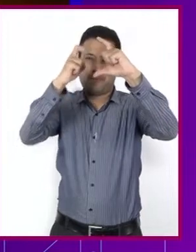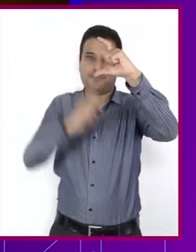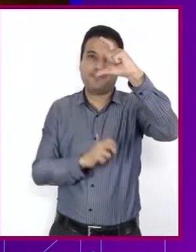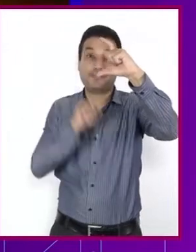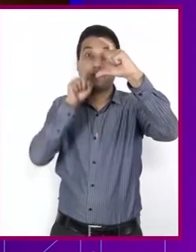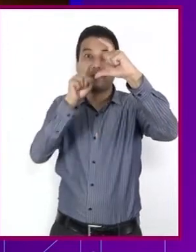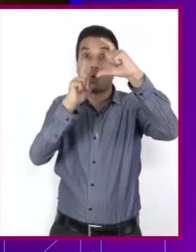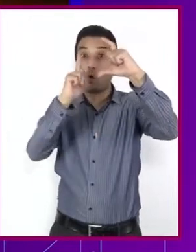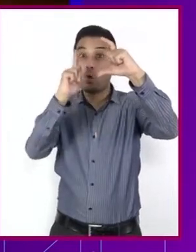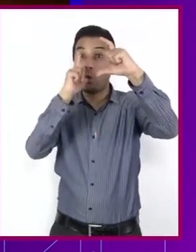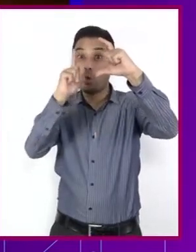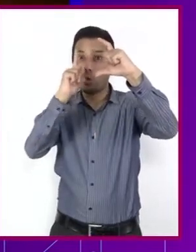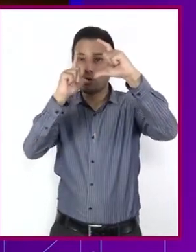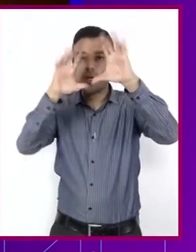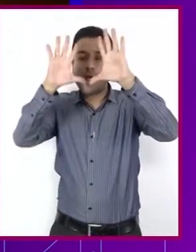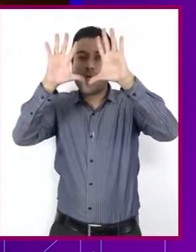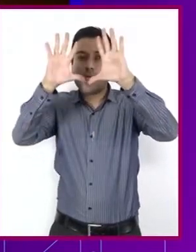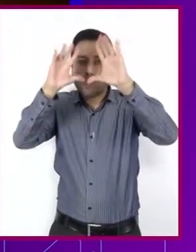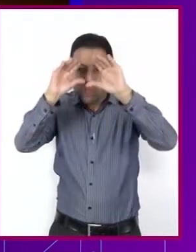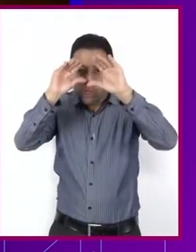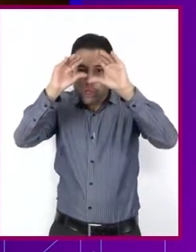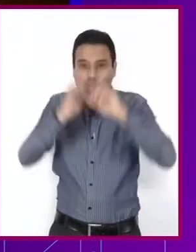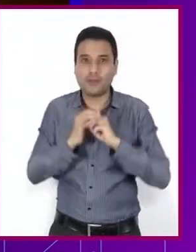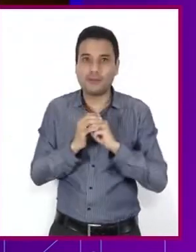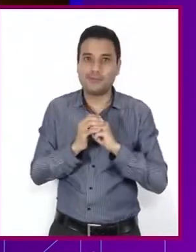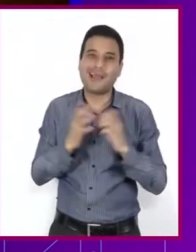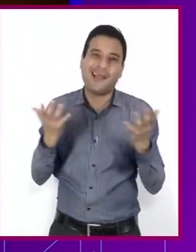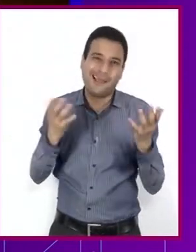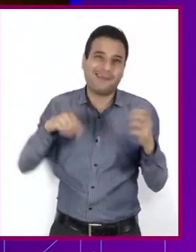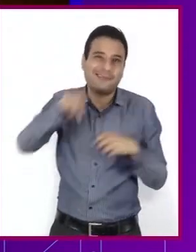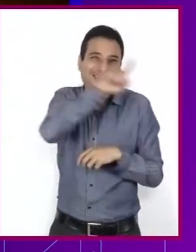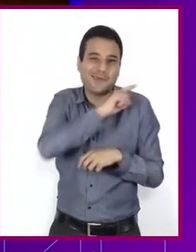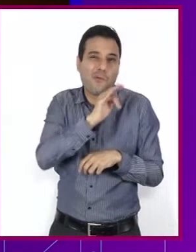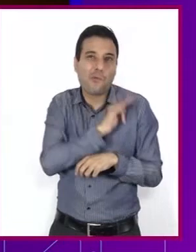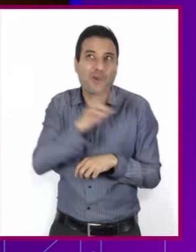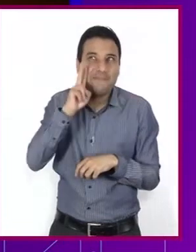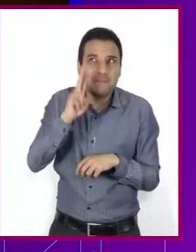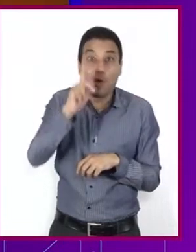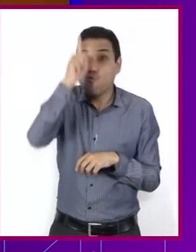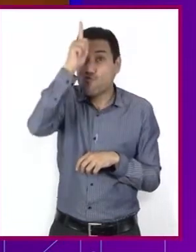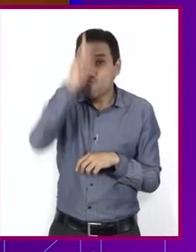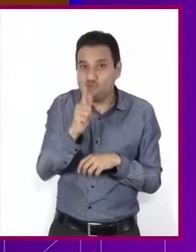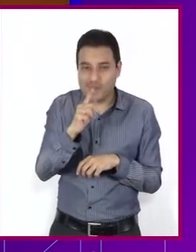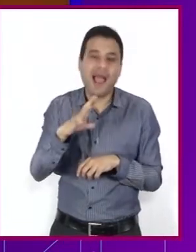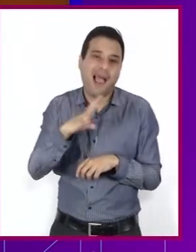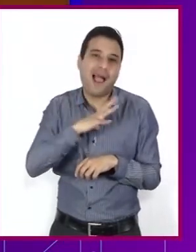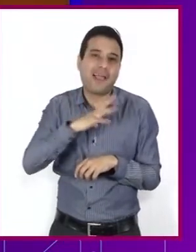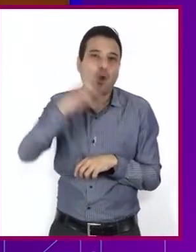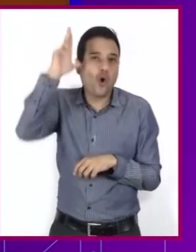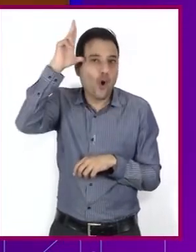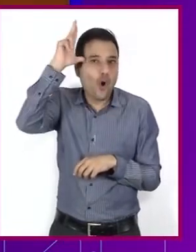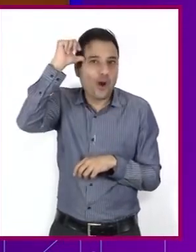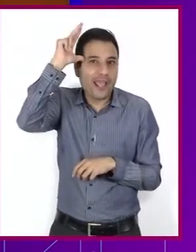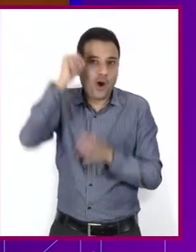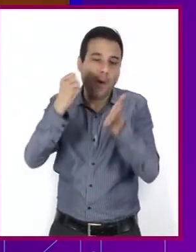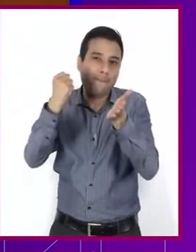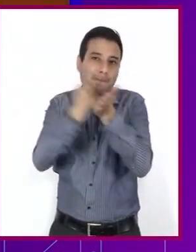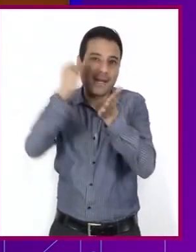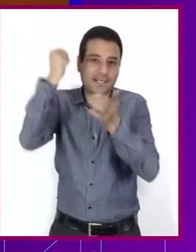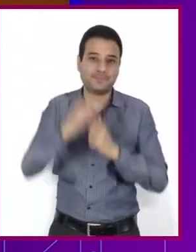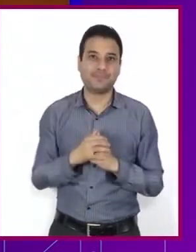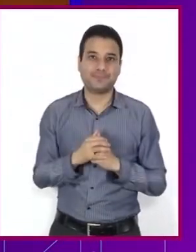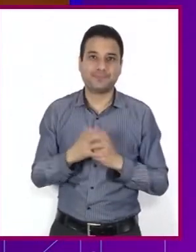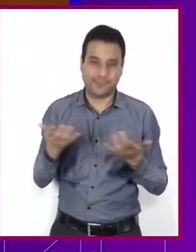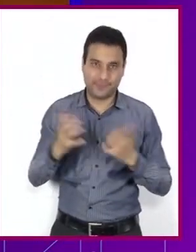Desde entonces, se puede apreciar un conejo en la cara de la luna. Aún así, sol y